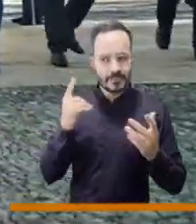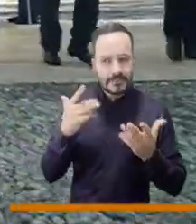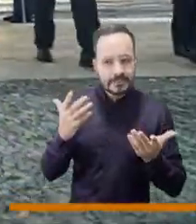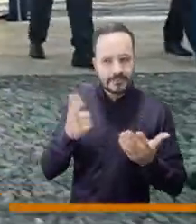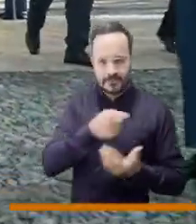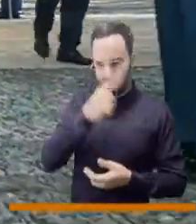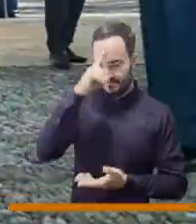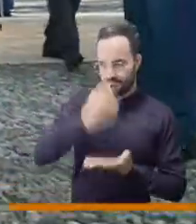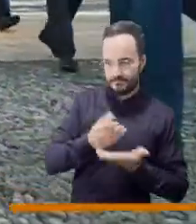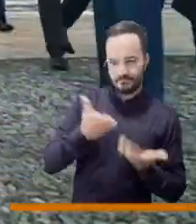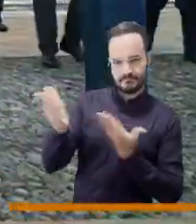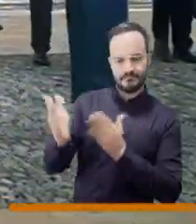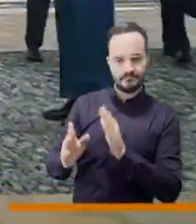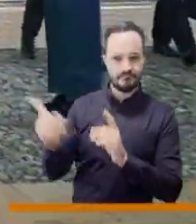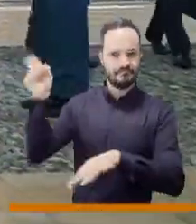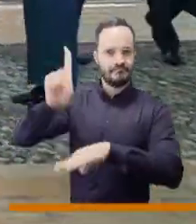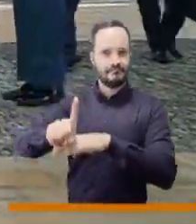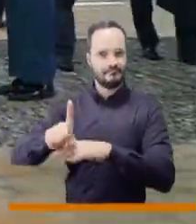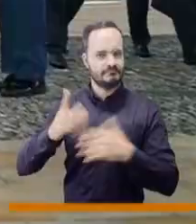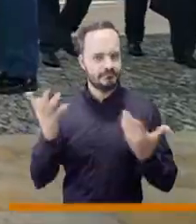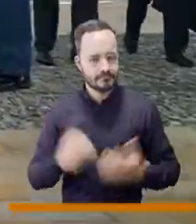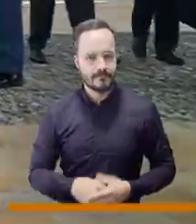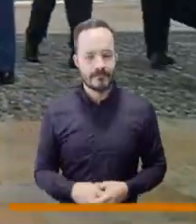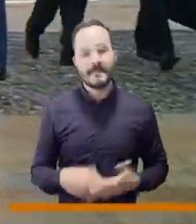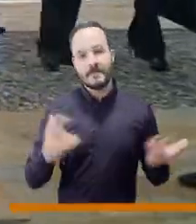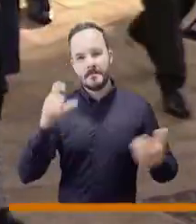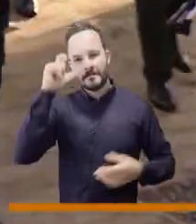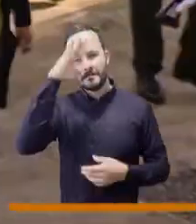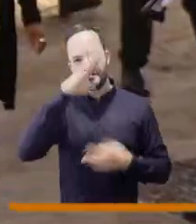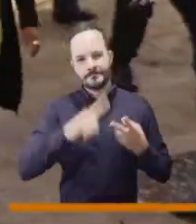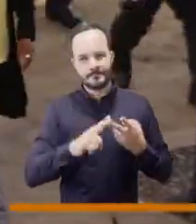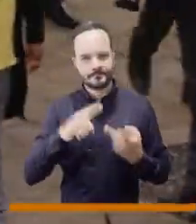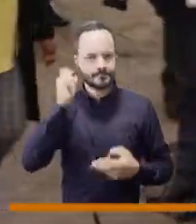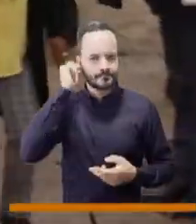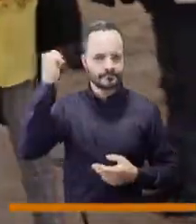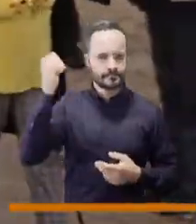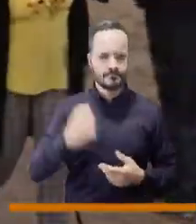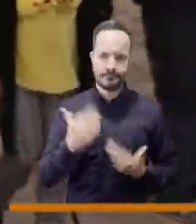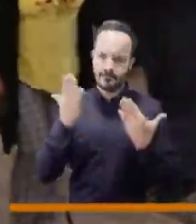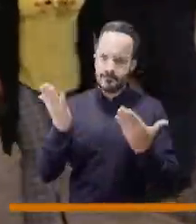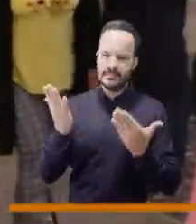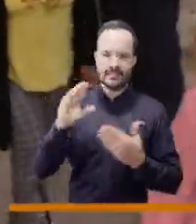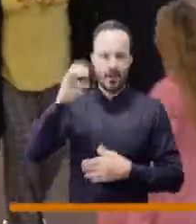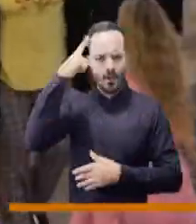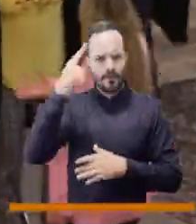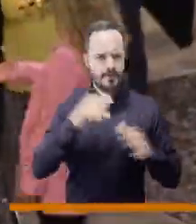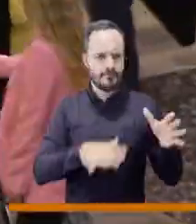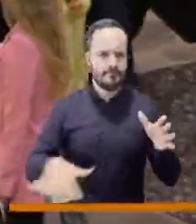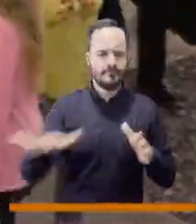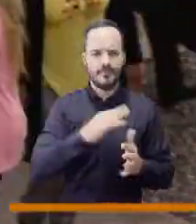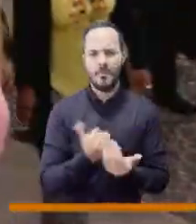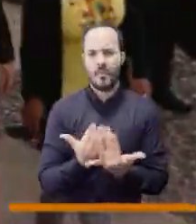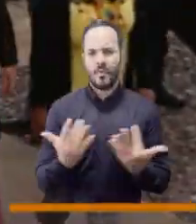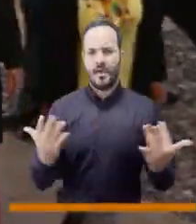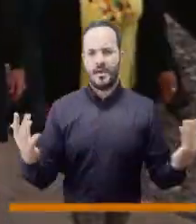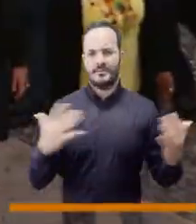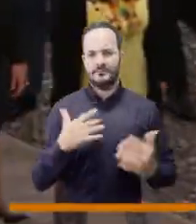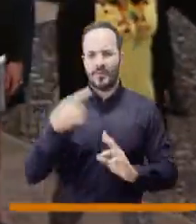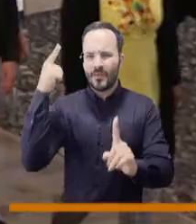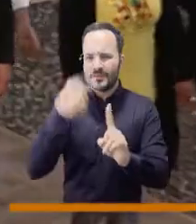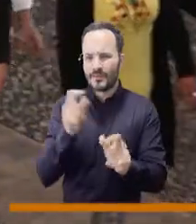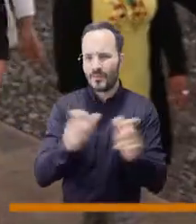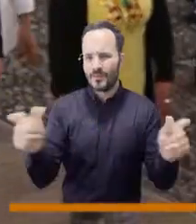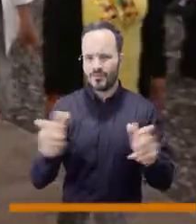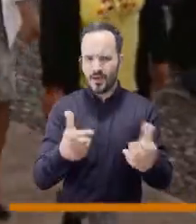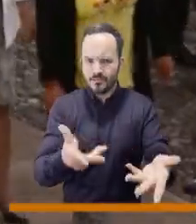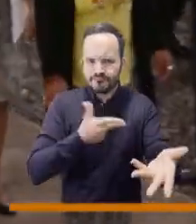para que lograran llegar en esas elecciones de presidencia. Francia Márquez y Gustavo Petro representan un gobierno popular, un gobierno para la